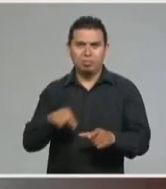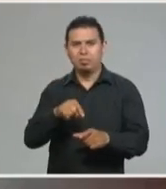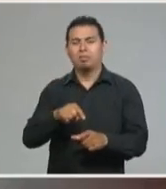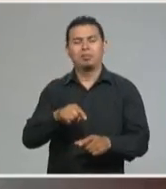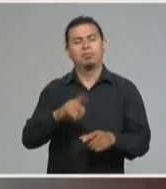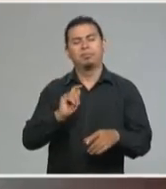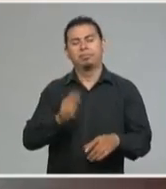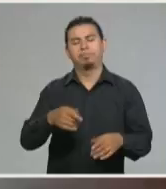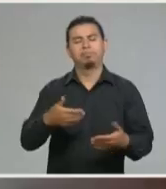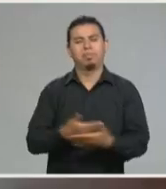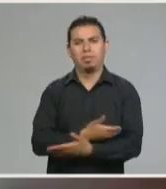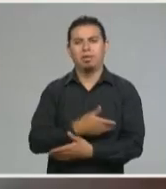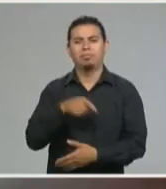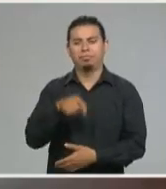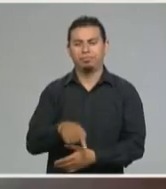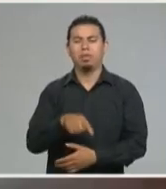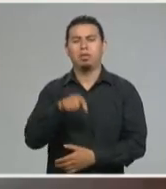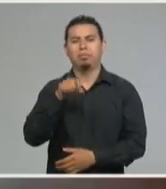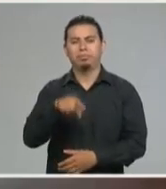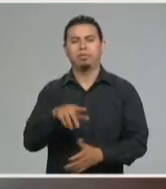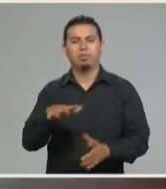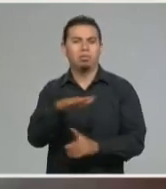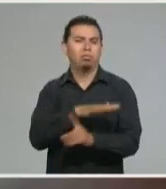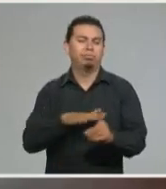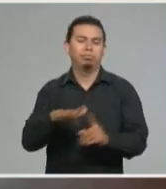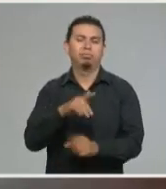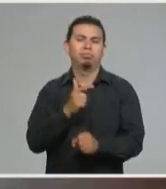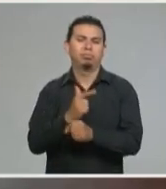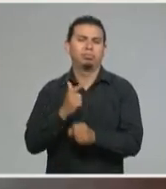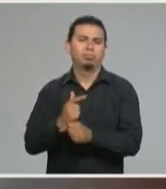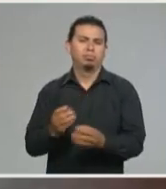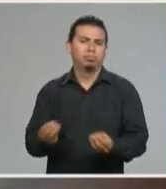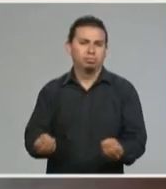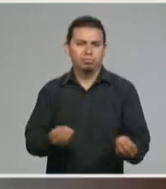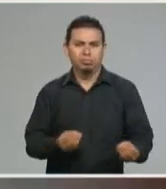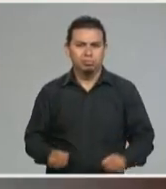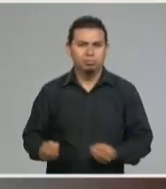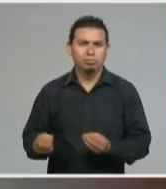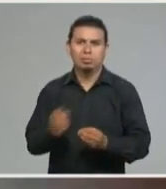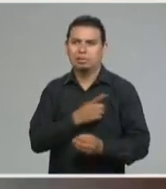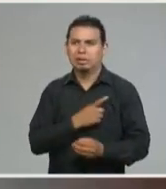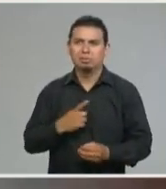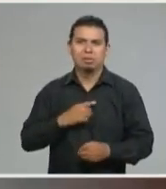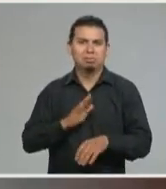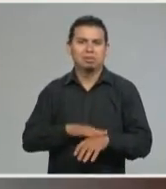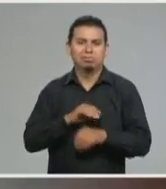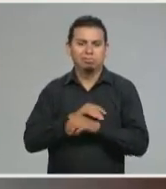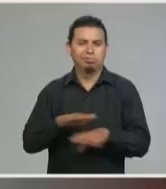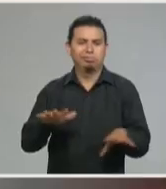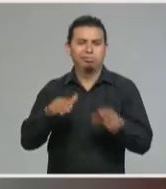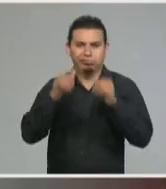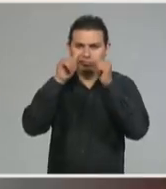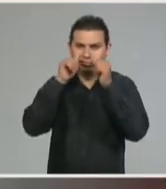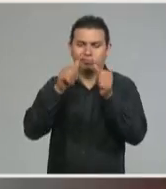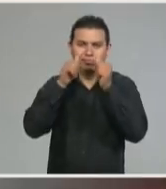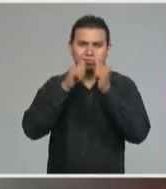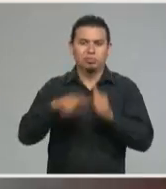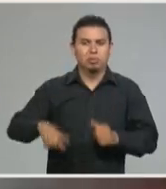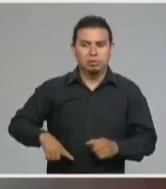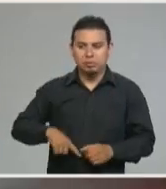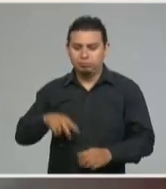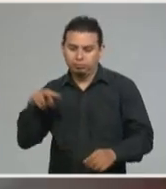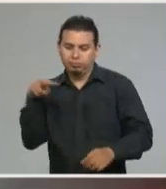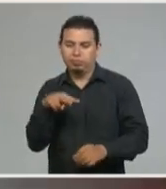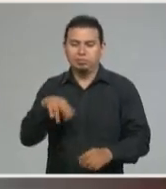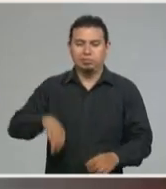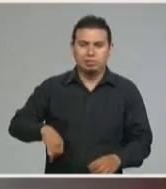obviamente un asunto de cohesión social en esta entidad que tanto deberían entender y atender los gobiernos de todos los